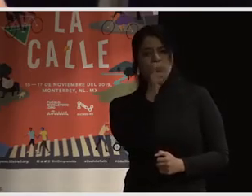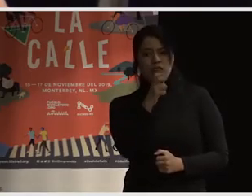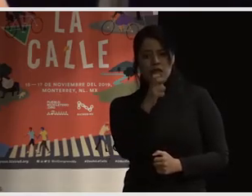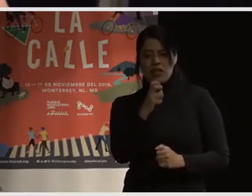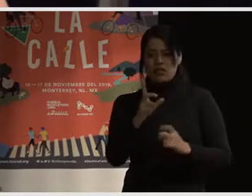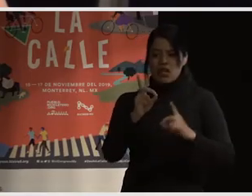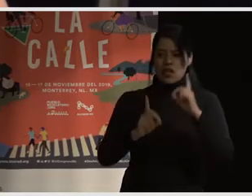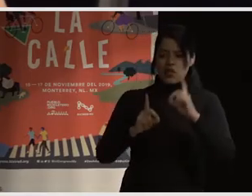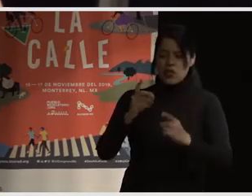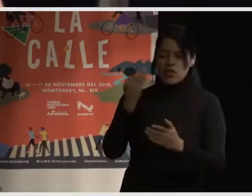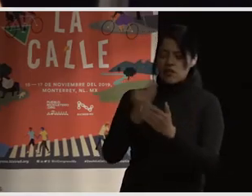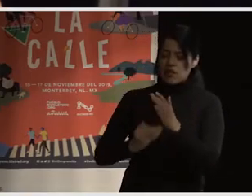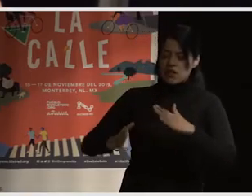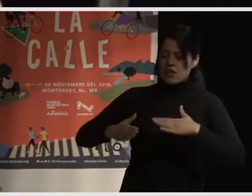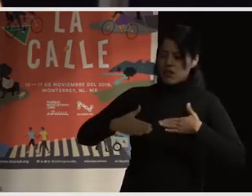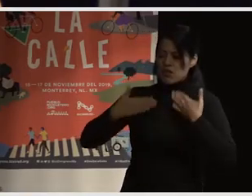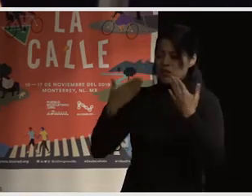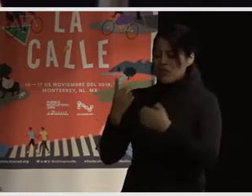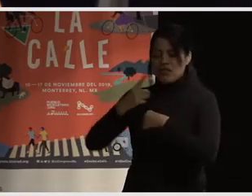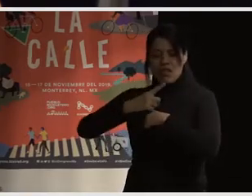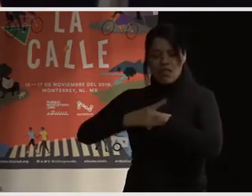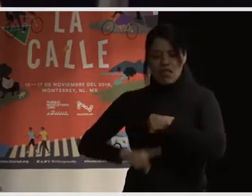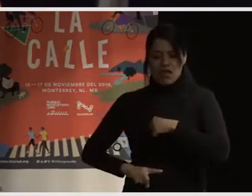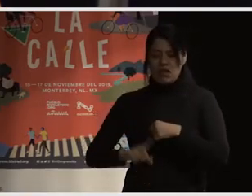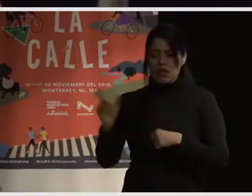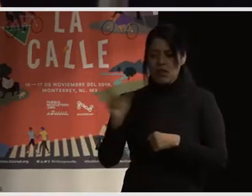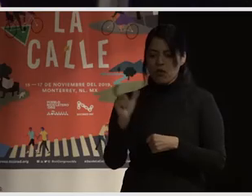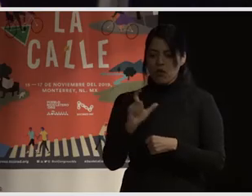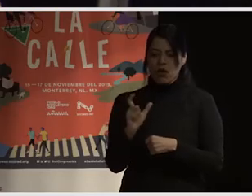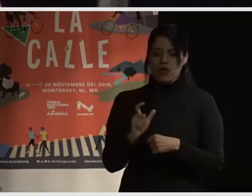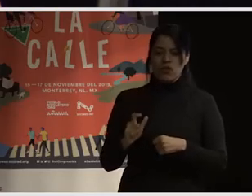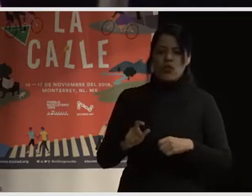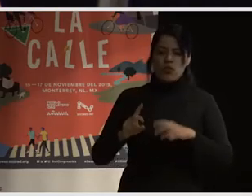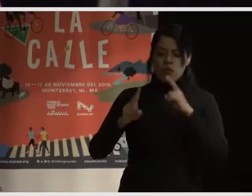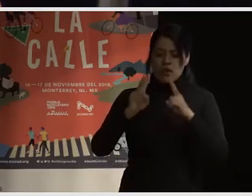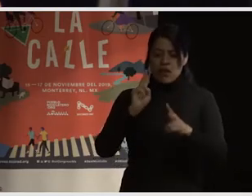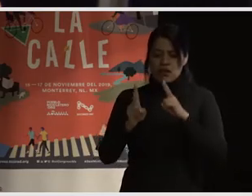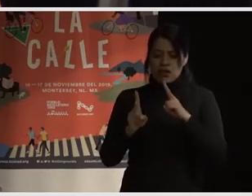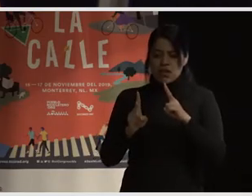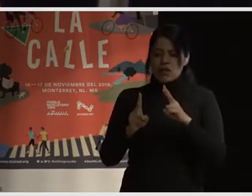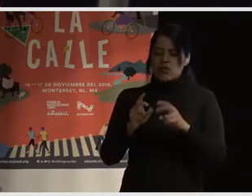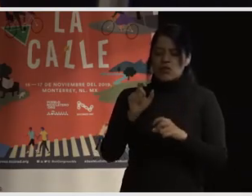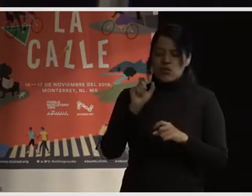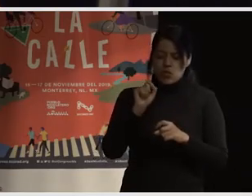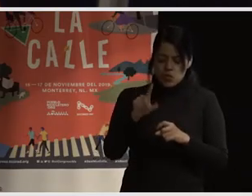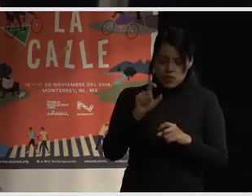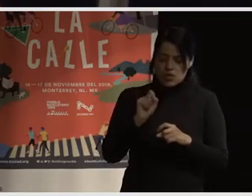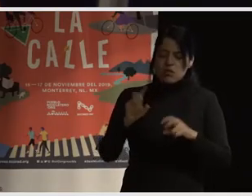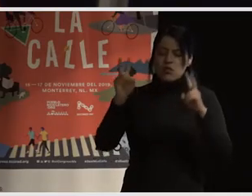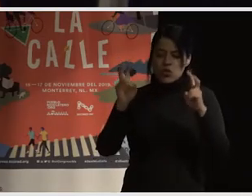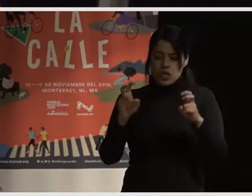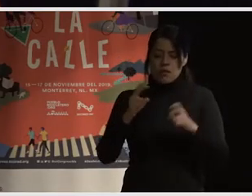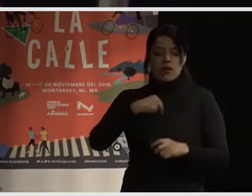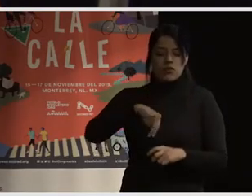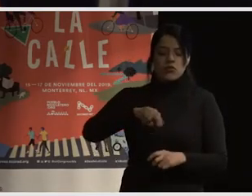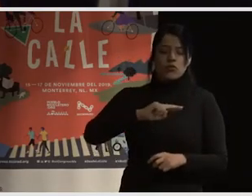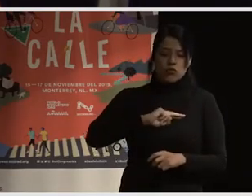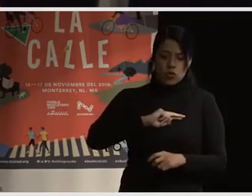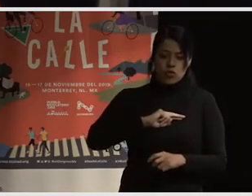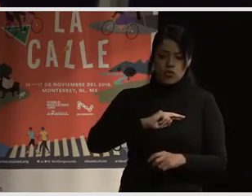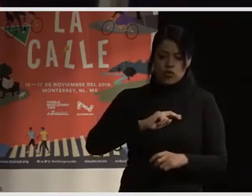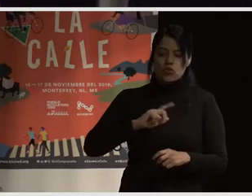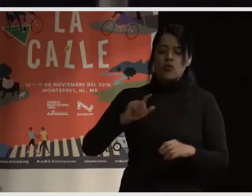es sumamente perjudicial cuando estamos tratando de hablar un mismo lenguaje nosotros como